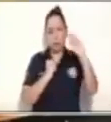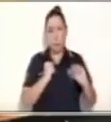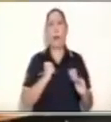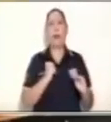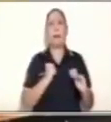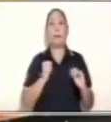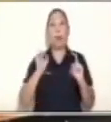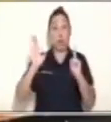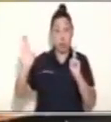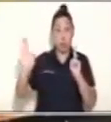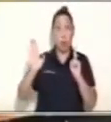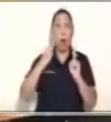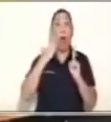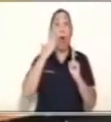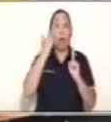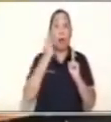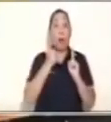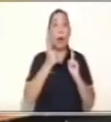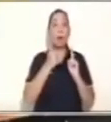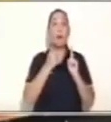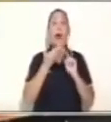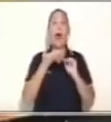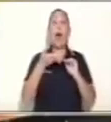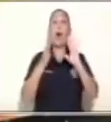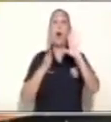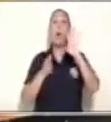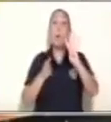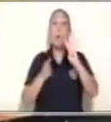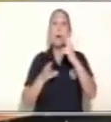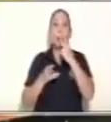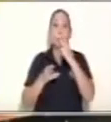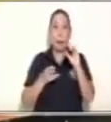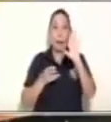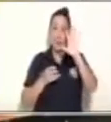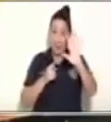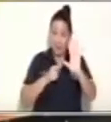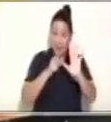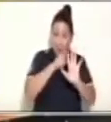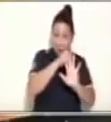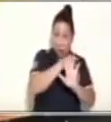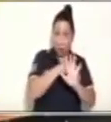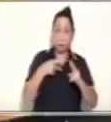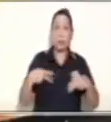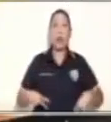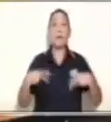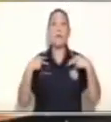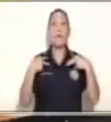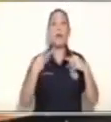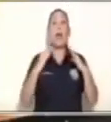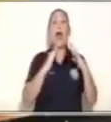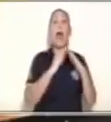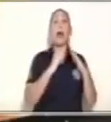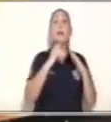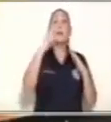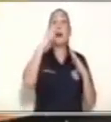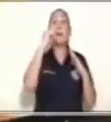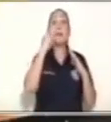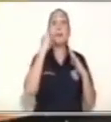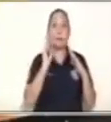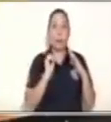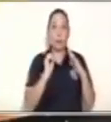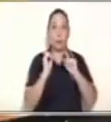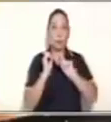mi abuela y sus 4 hermanas, o sea, eran 5, se fueron a vivir a la casa de un tío.